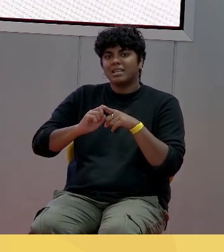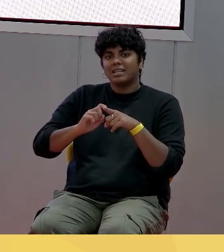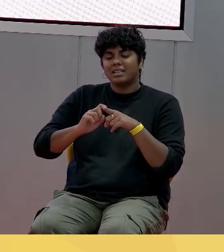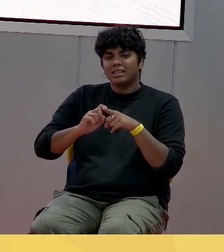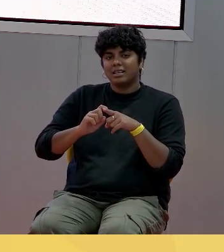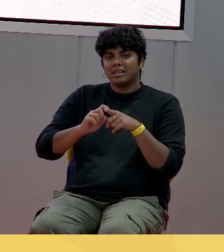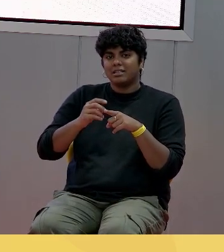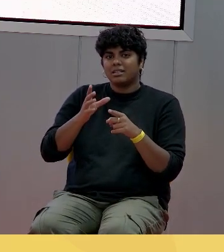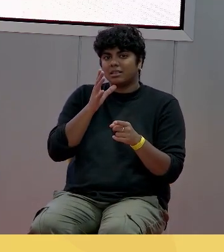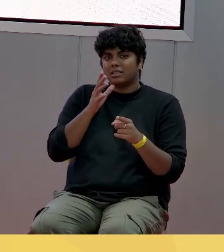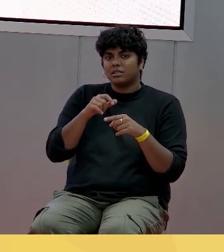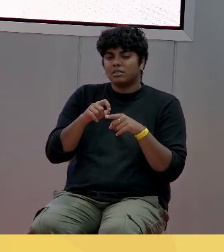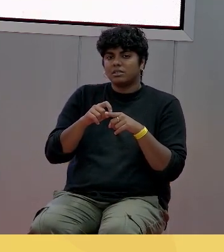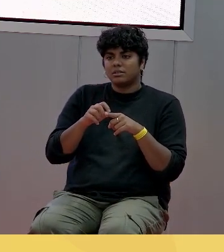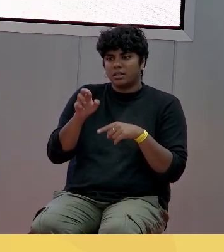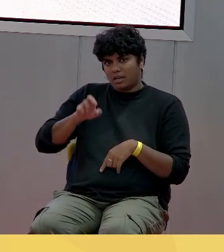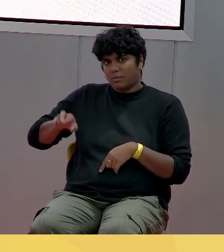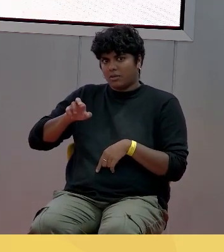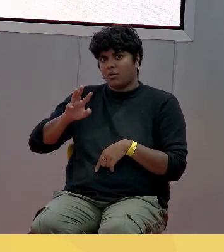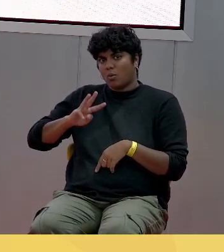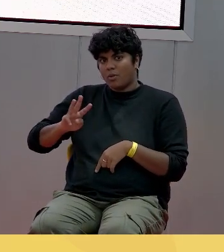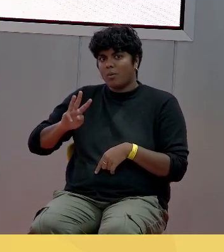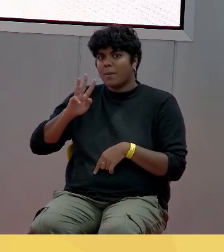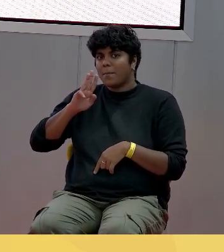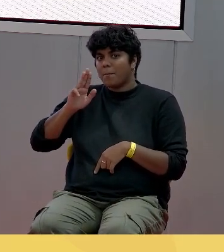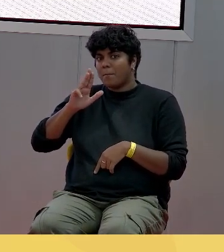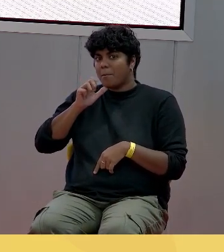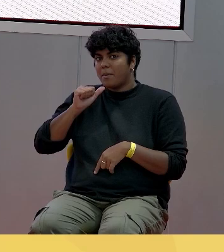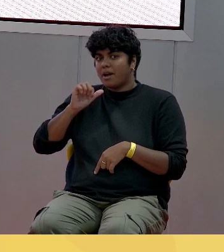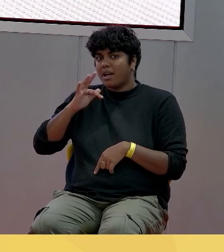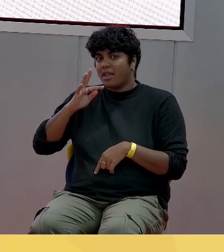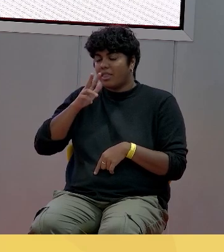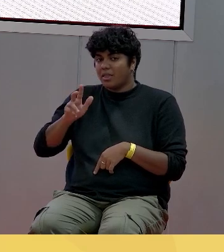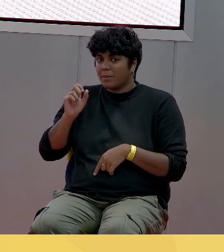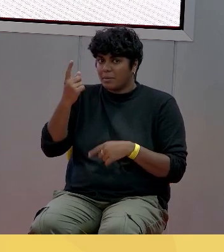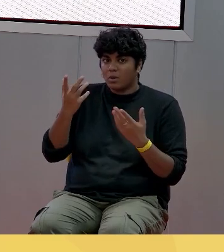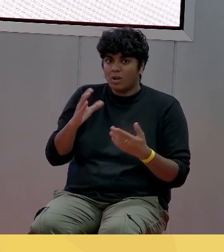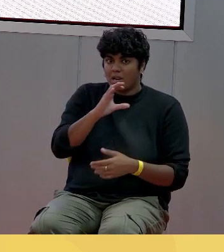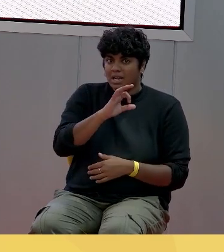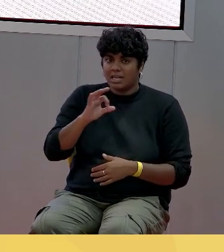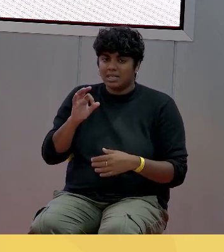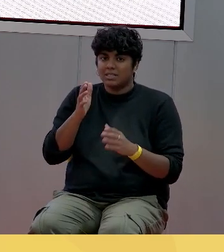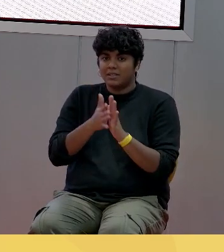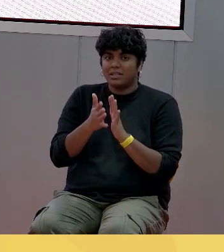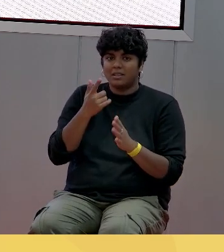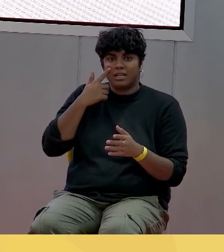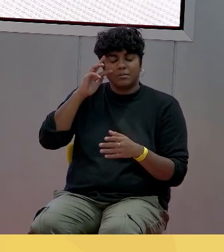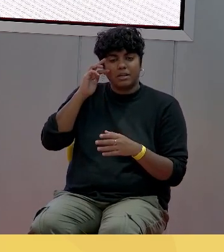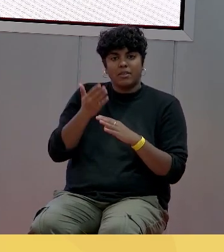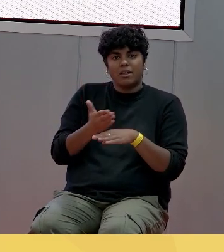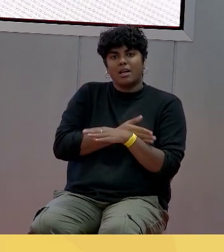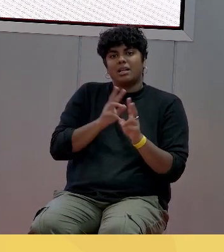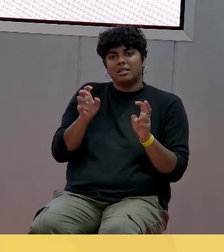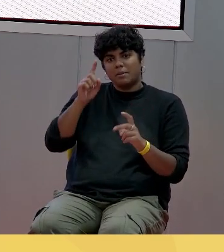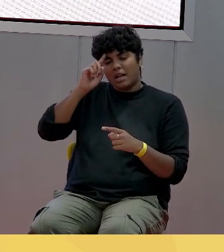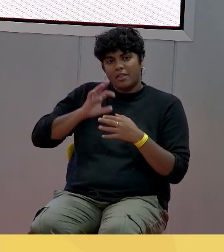sido repetidas por mucha gente y por W. Paz. La primera y la más absurda es que Hilary Cass no tiene experiencia con menores con disforia. También